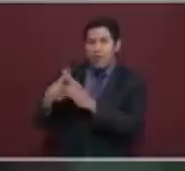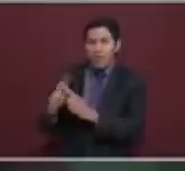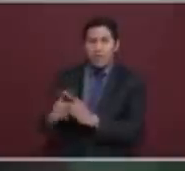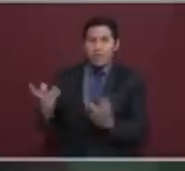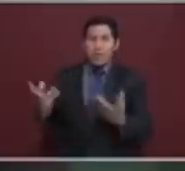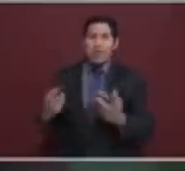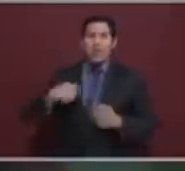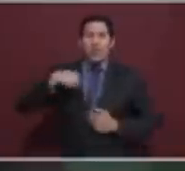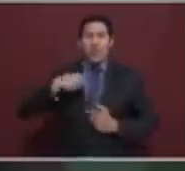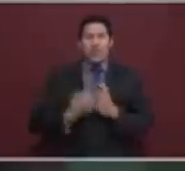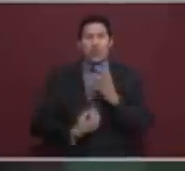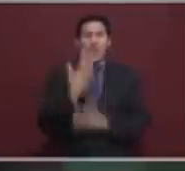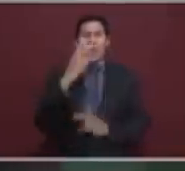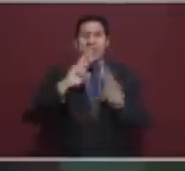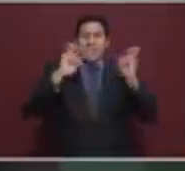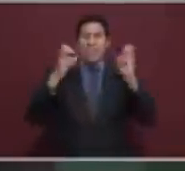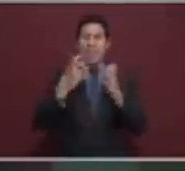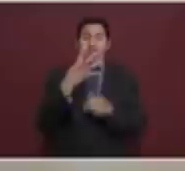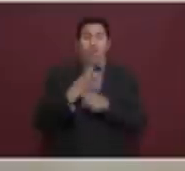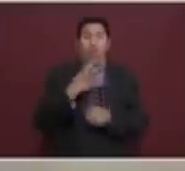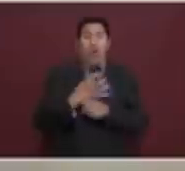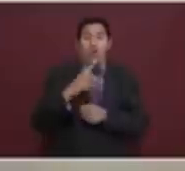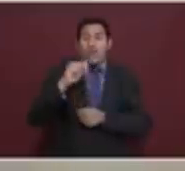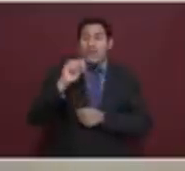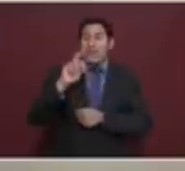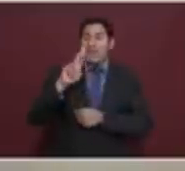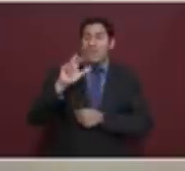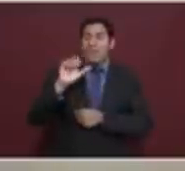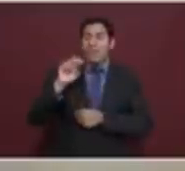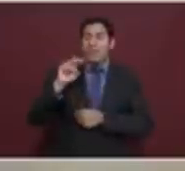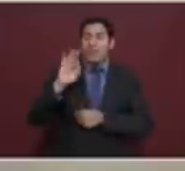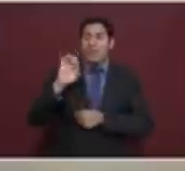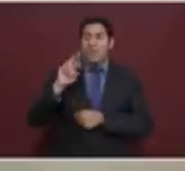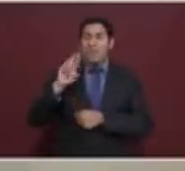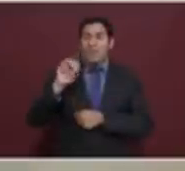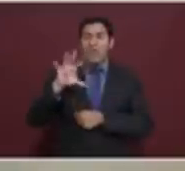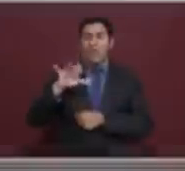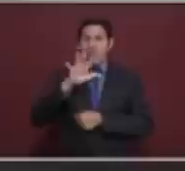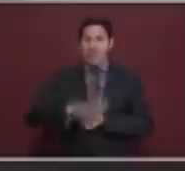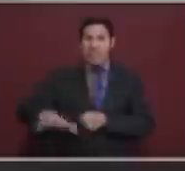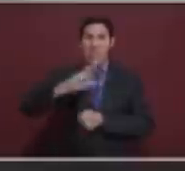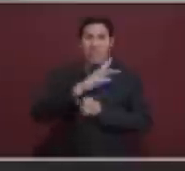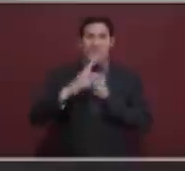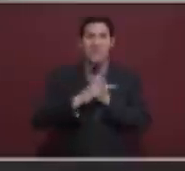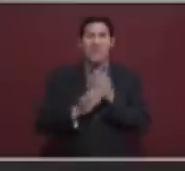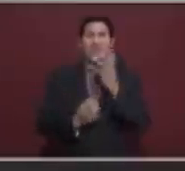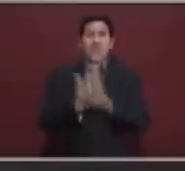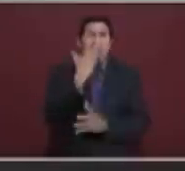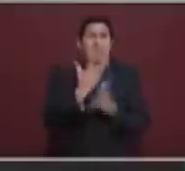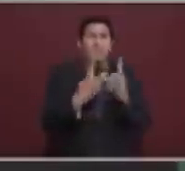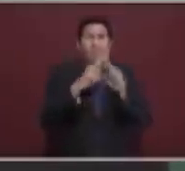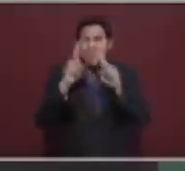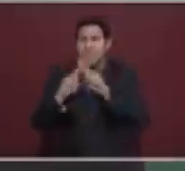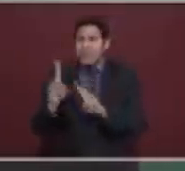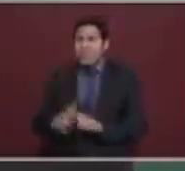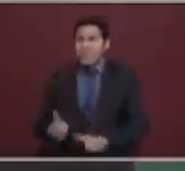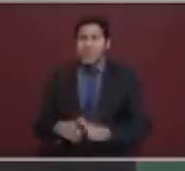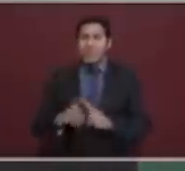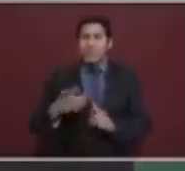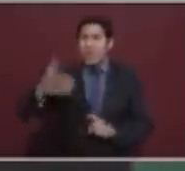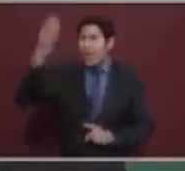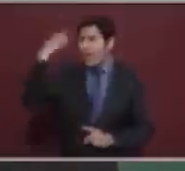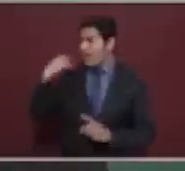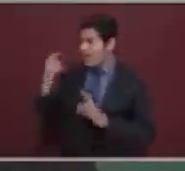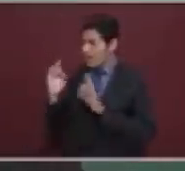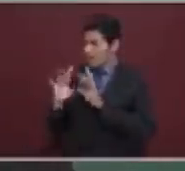cuarta transformación de la vida pública del país tenemos como antecedentes las tres transformaciones que han habido la